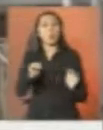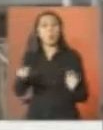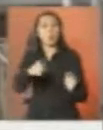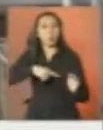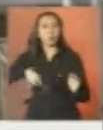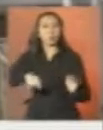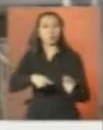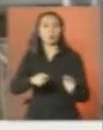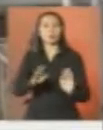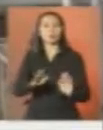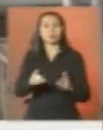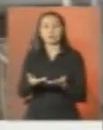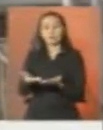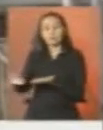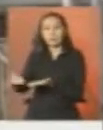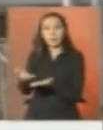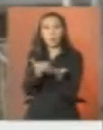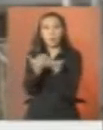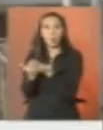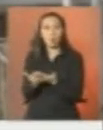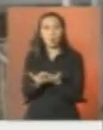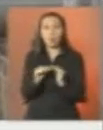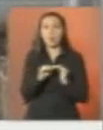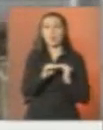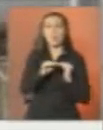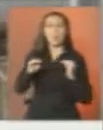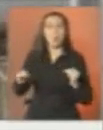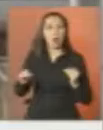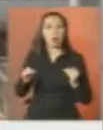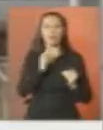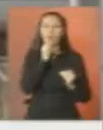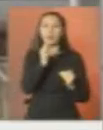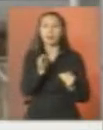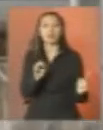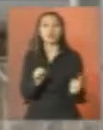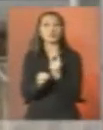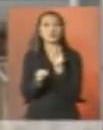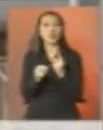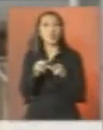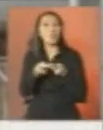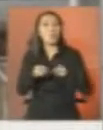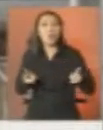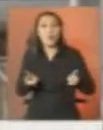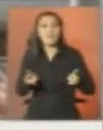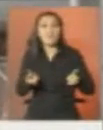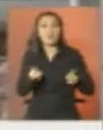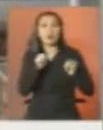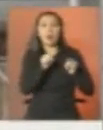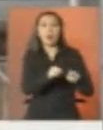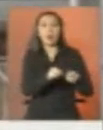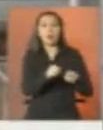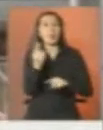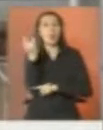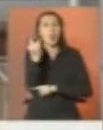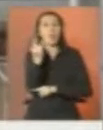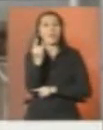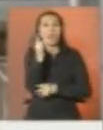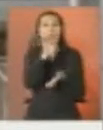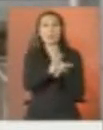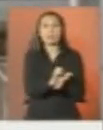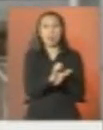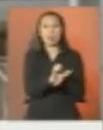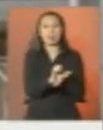que trata a estudiantes iguales, es decir, que solo lo público corresponde a universidades